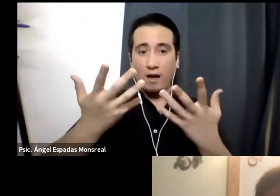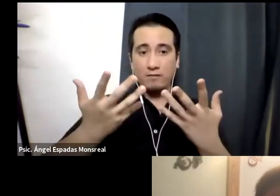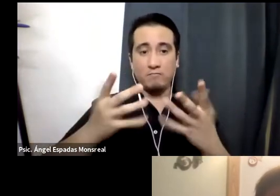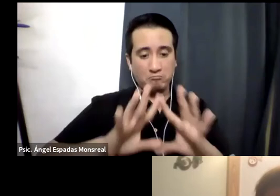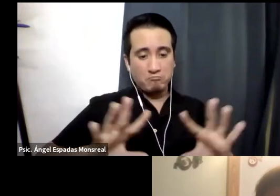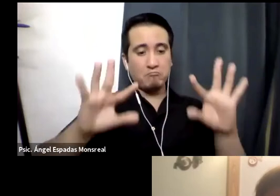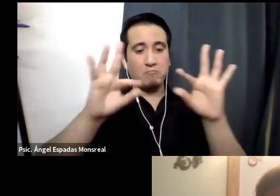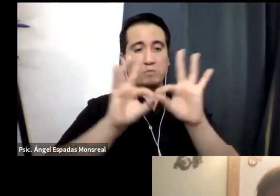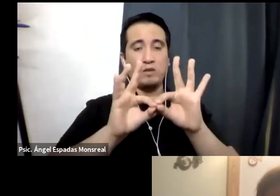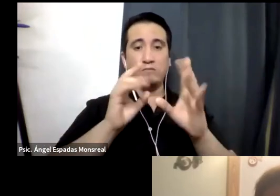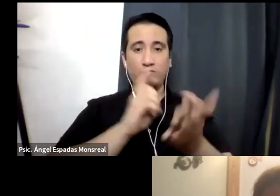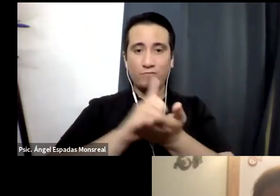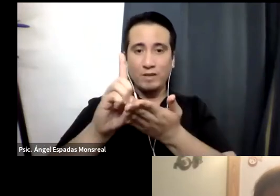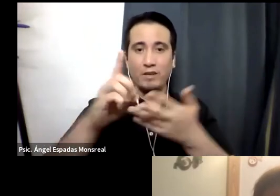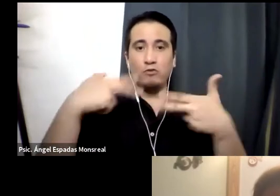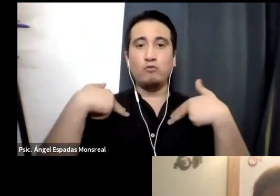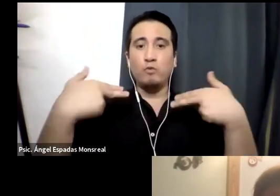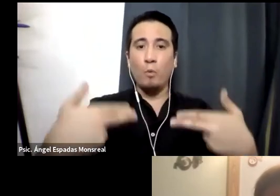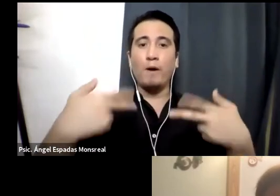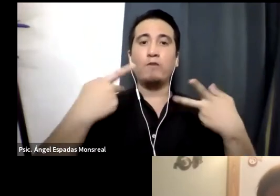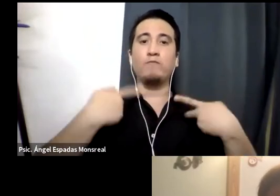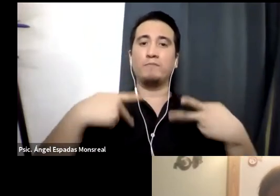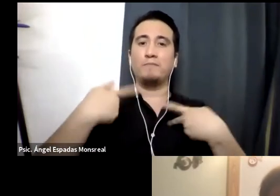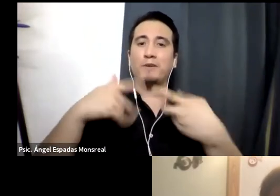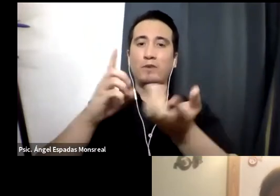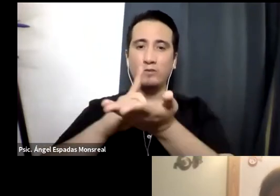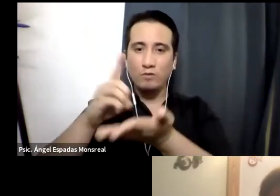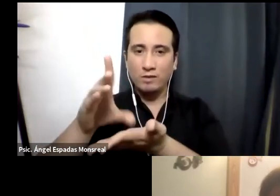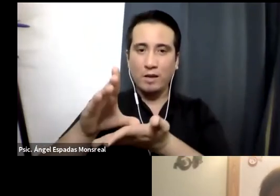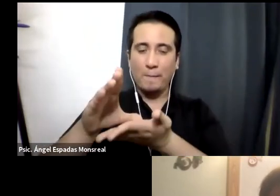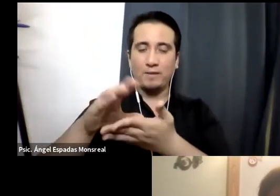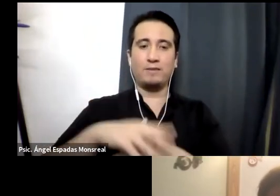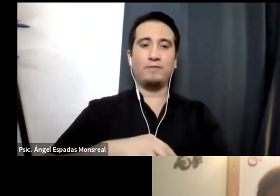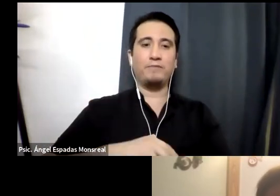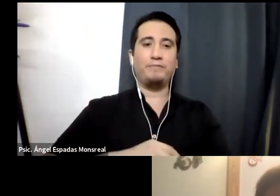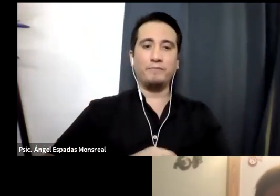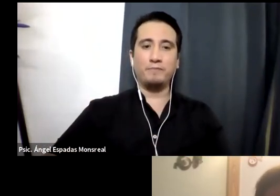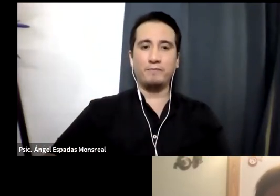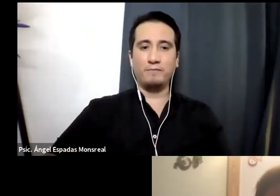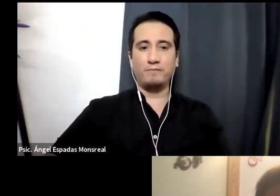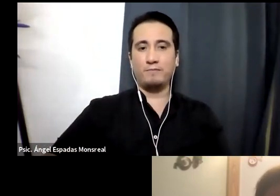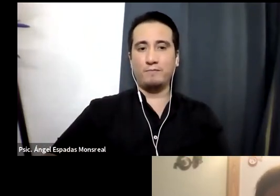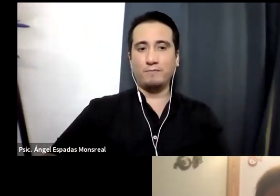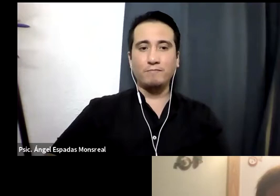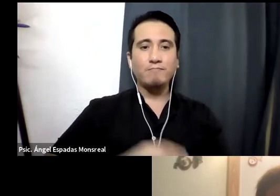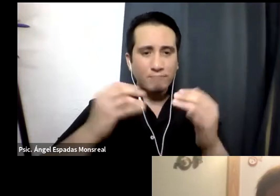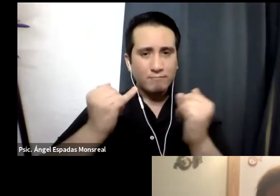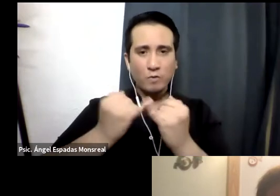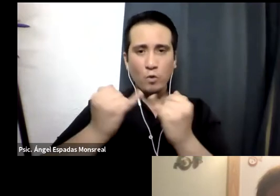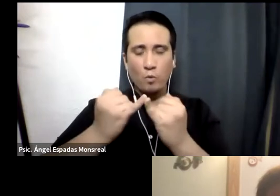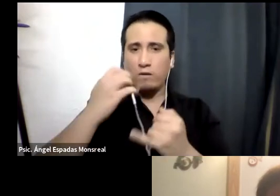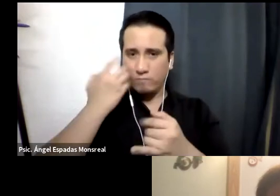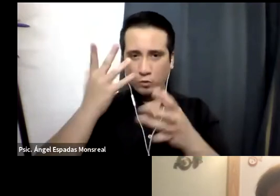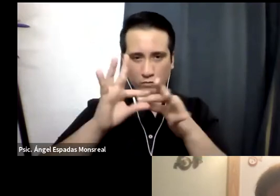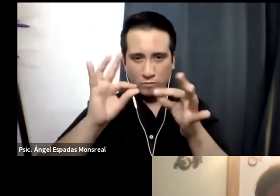en los derechos humanos de las personas con discapacidad. Quiero también pues ahondar un poquito en el trabajo